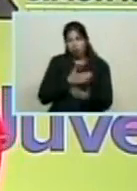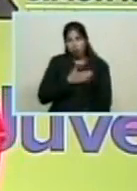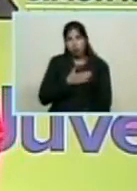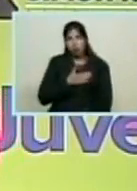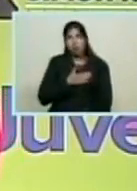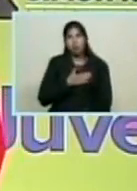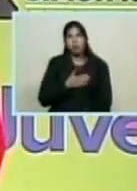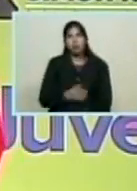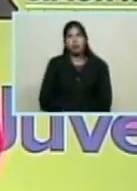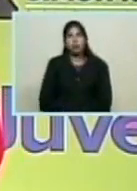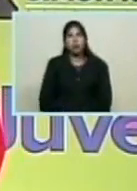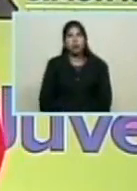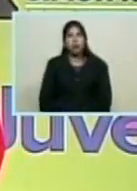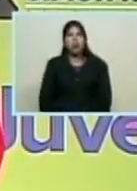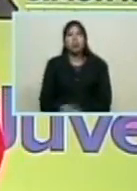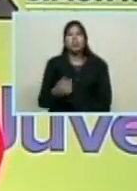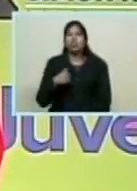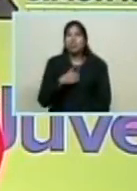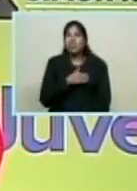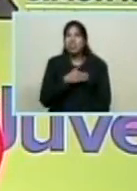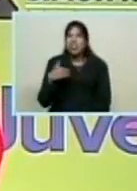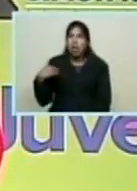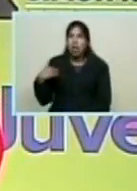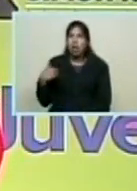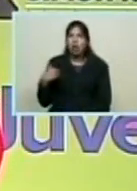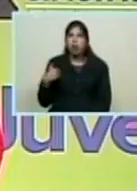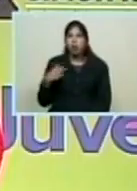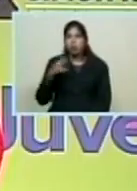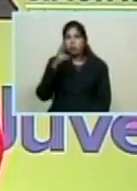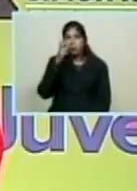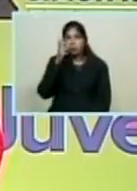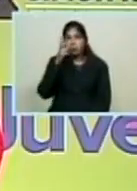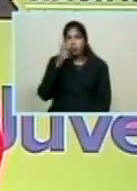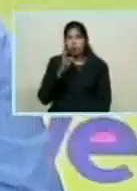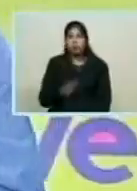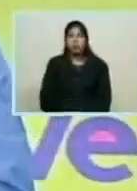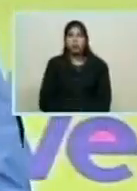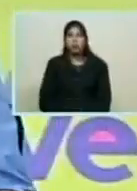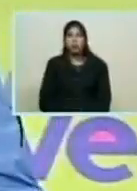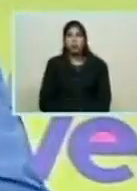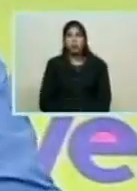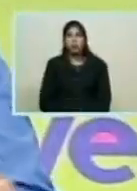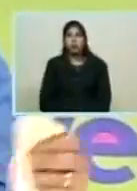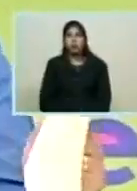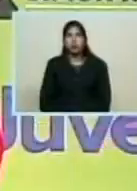Elías Agua, quiero que tomemos oído.